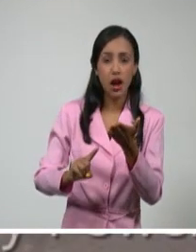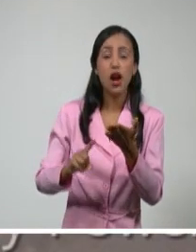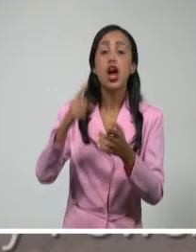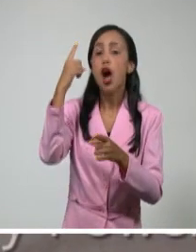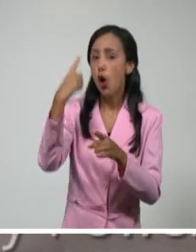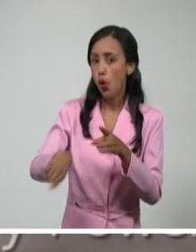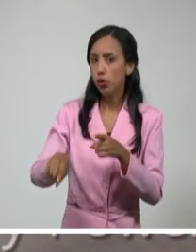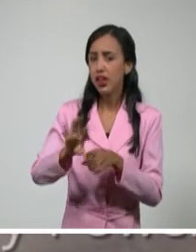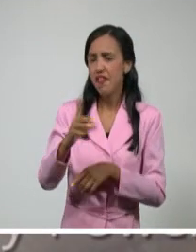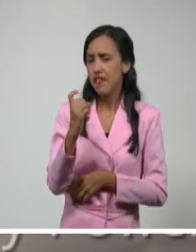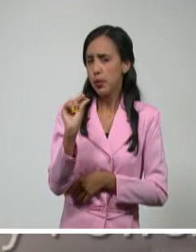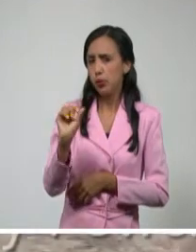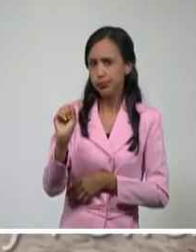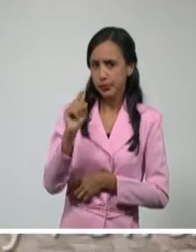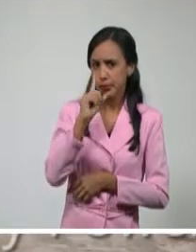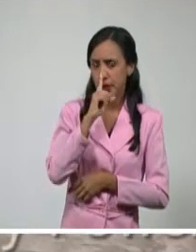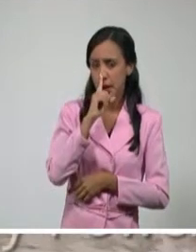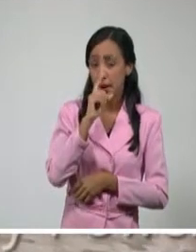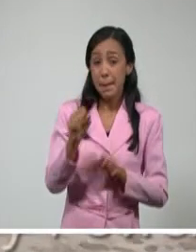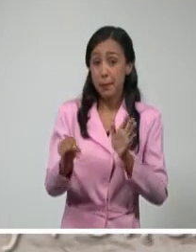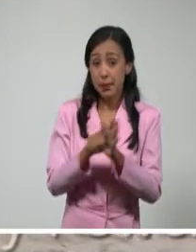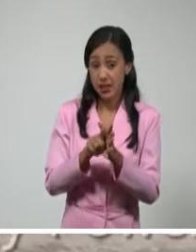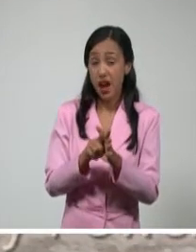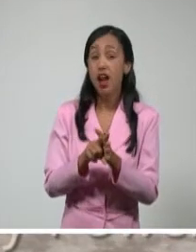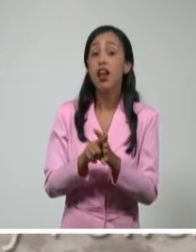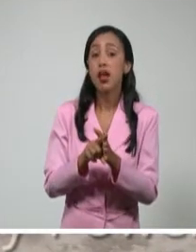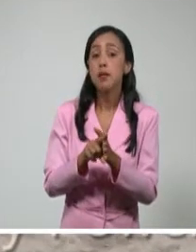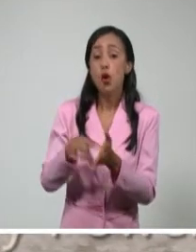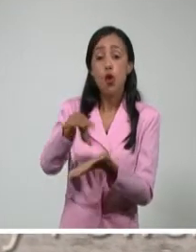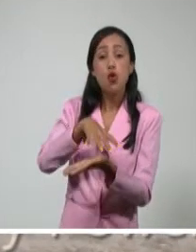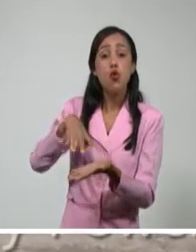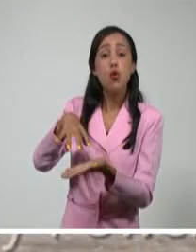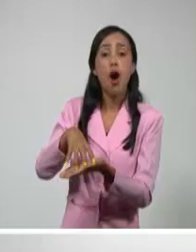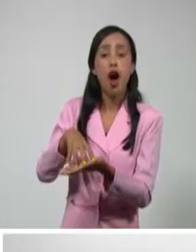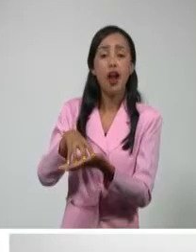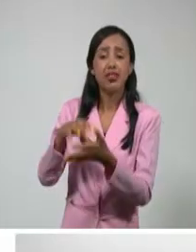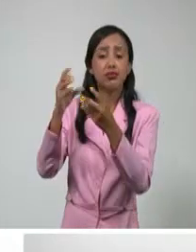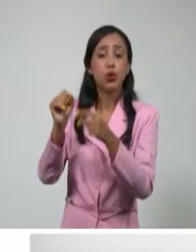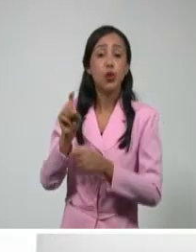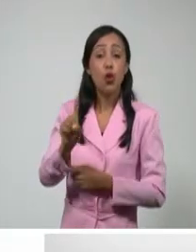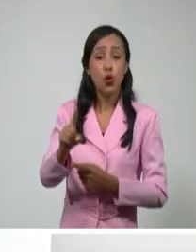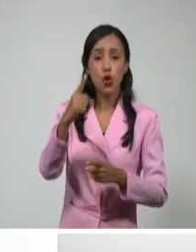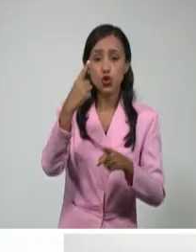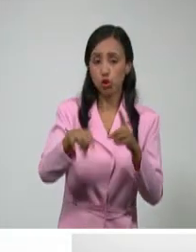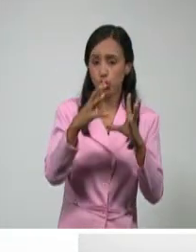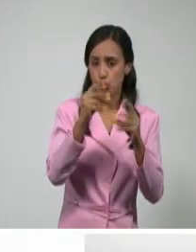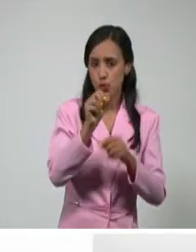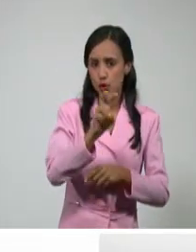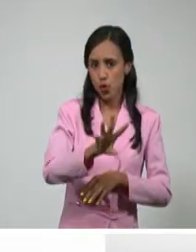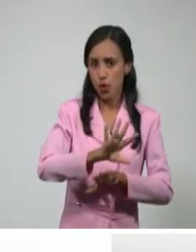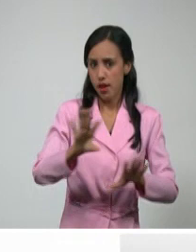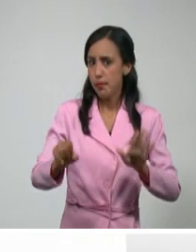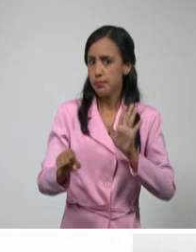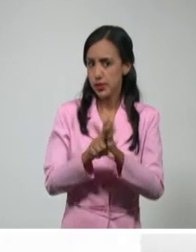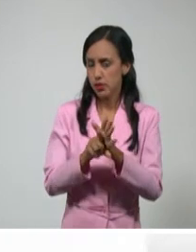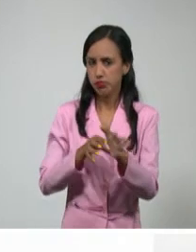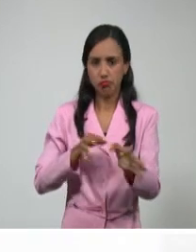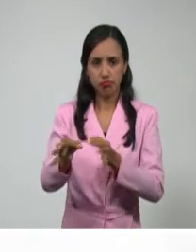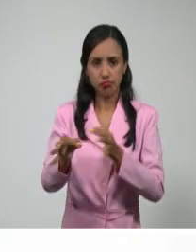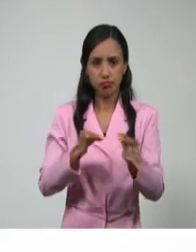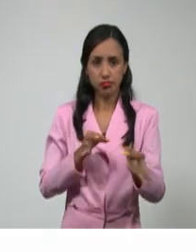comenzar el montaje del parque herradura 1 y el herradura 2 que ya se comenzó a trabajar la proyección planteada para el año